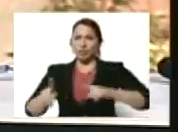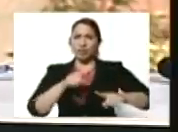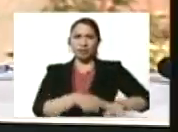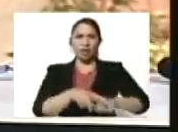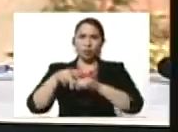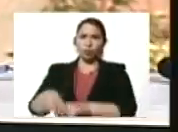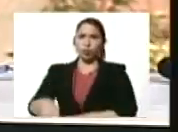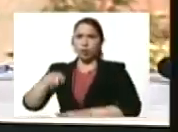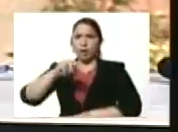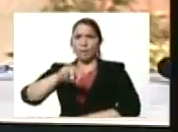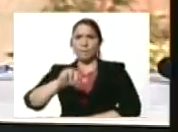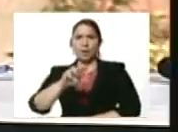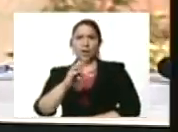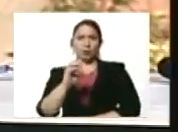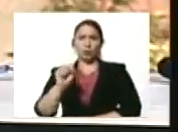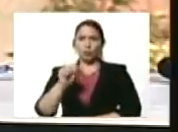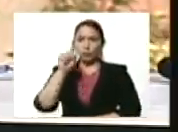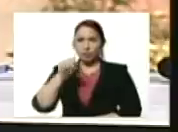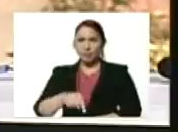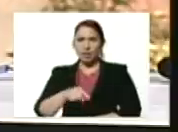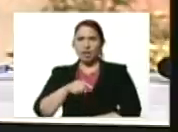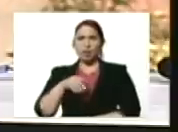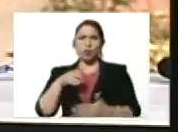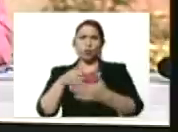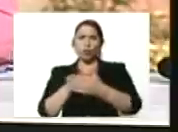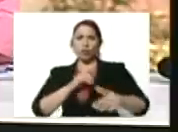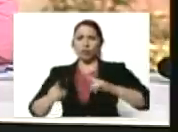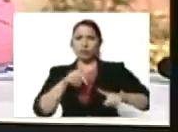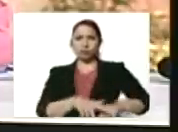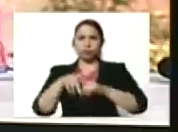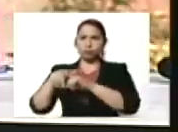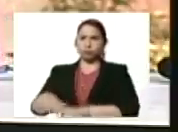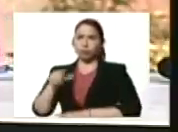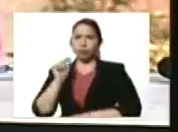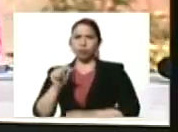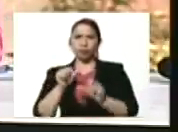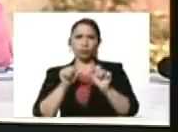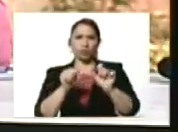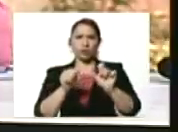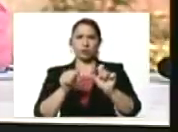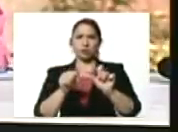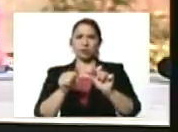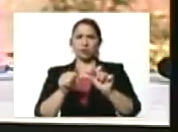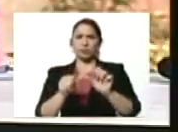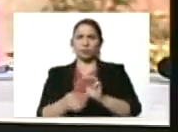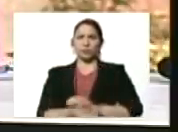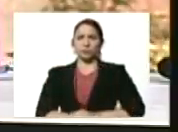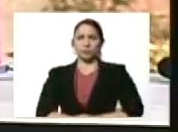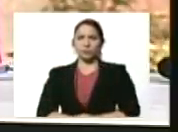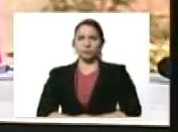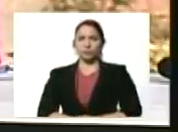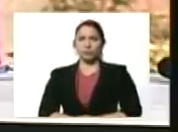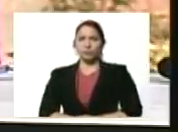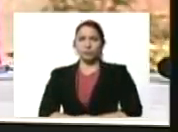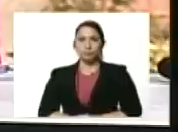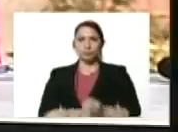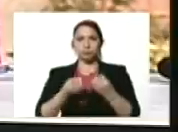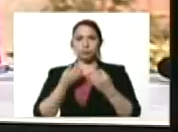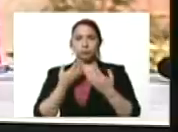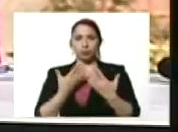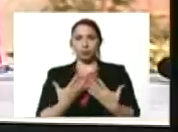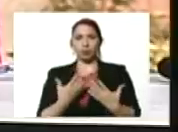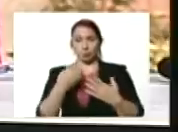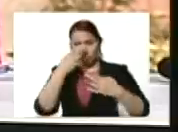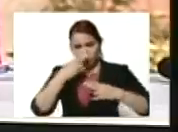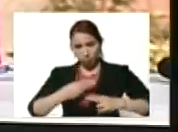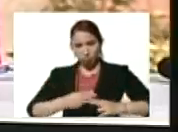Jiménez, contra la dictadura y el puntofijismo del betancurismo. Bueno, honor